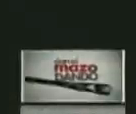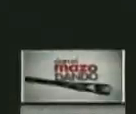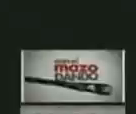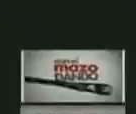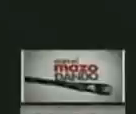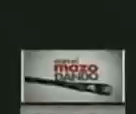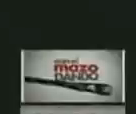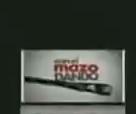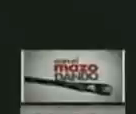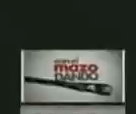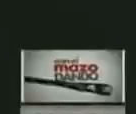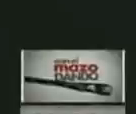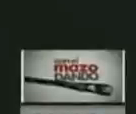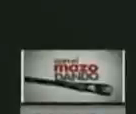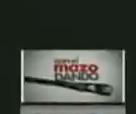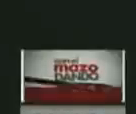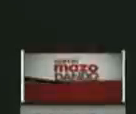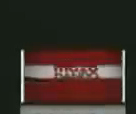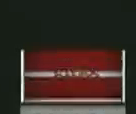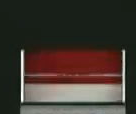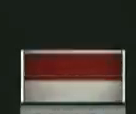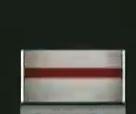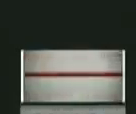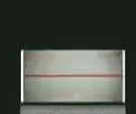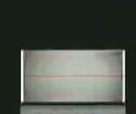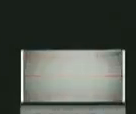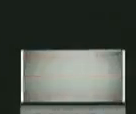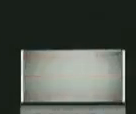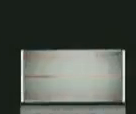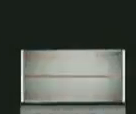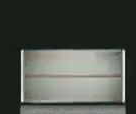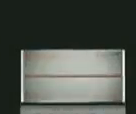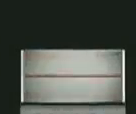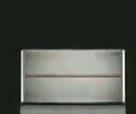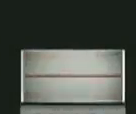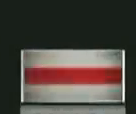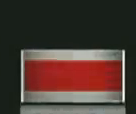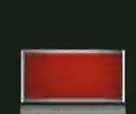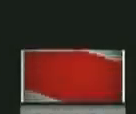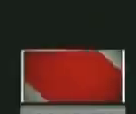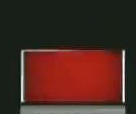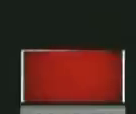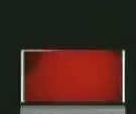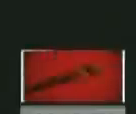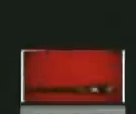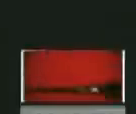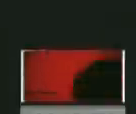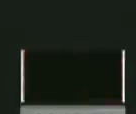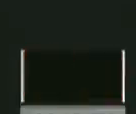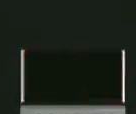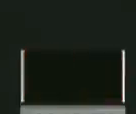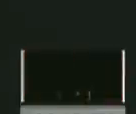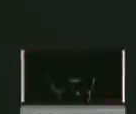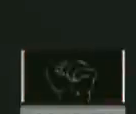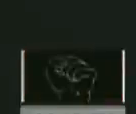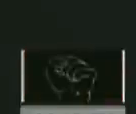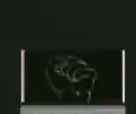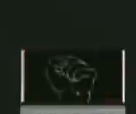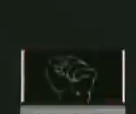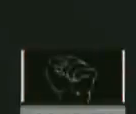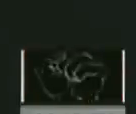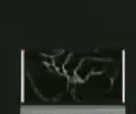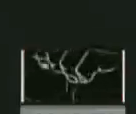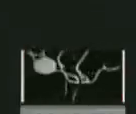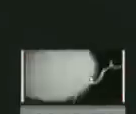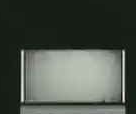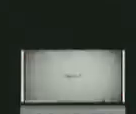8 años, vale. ¿Ah? 8 añitos, presidente. Cuando estemos cumpliendo 80 ya. 80 años y contando.